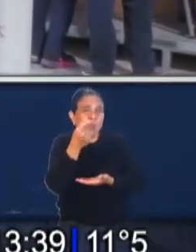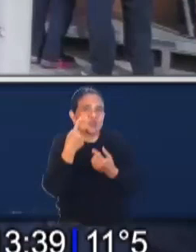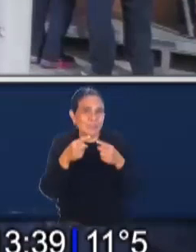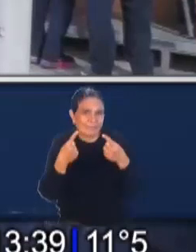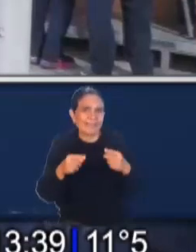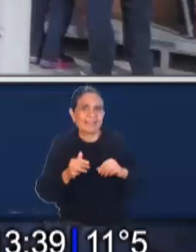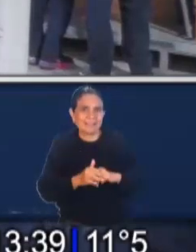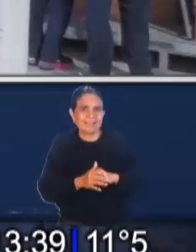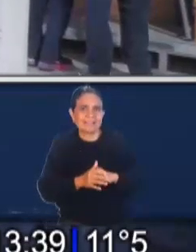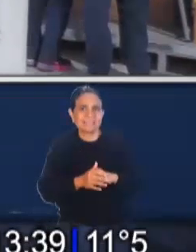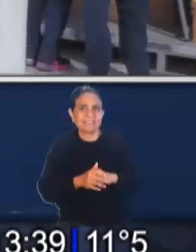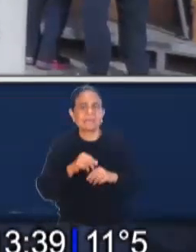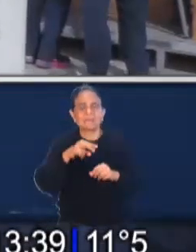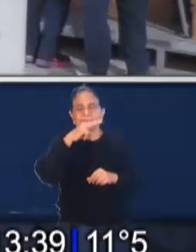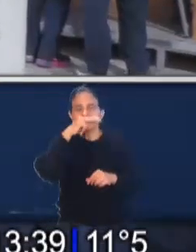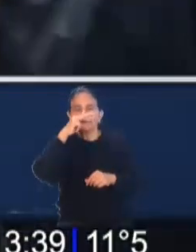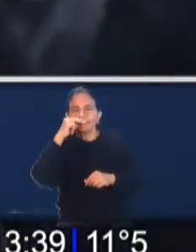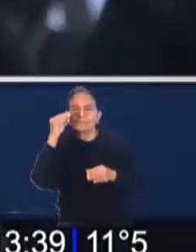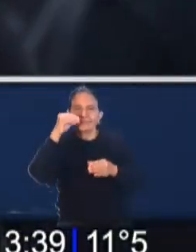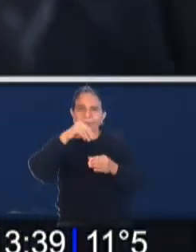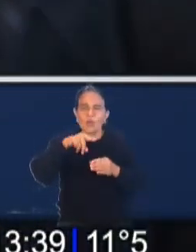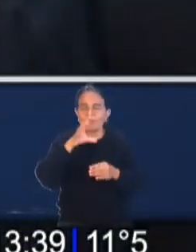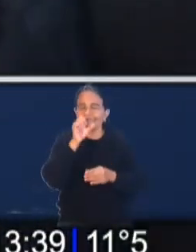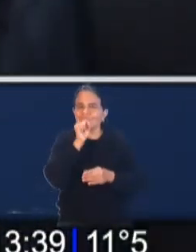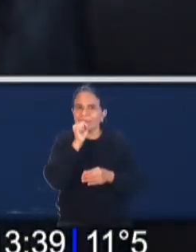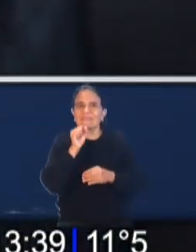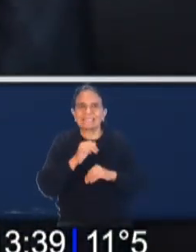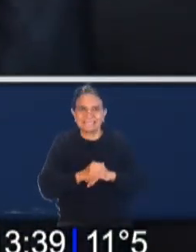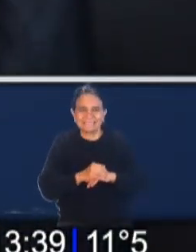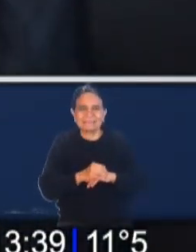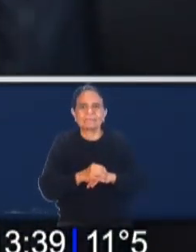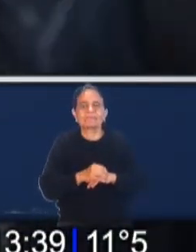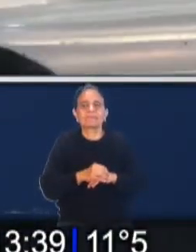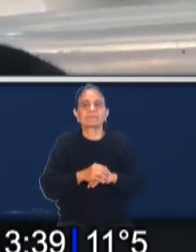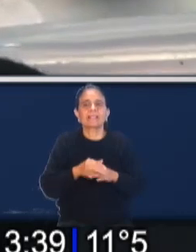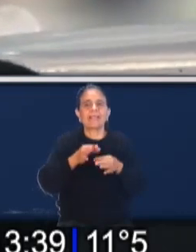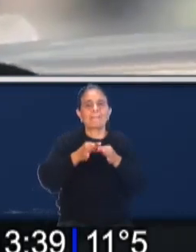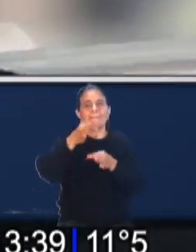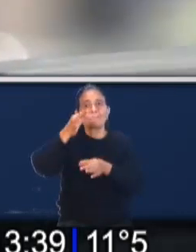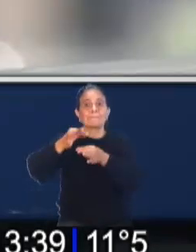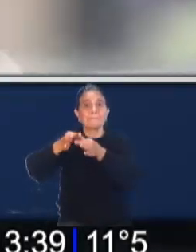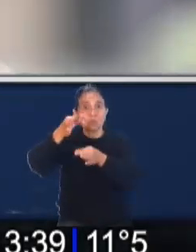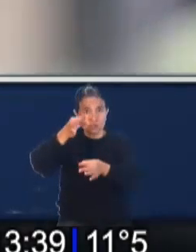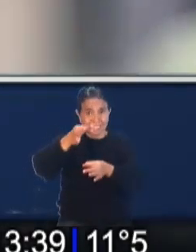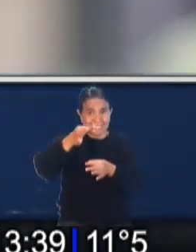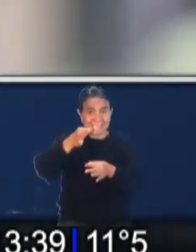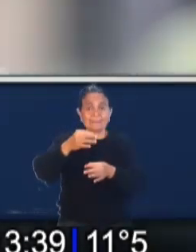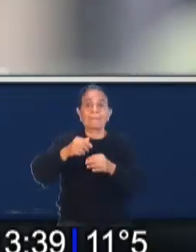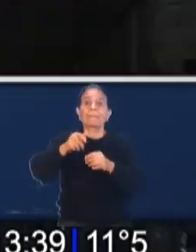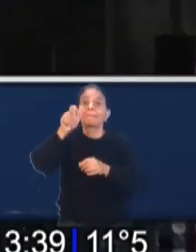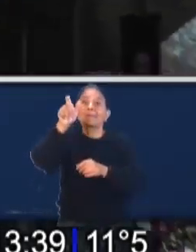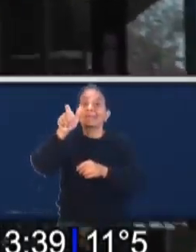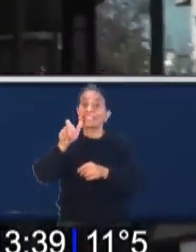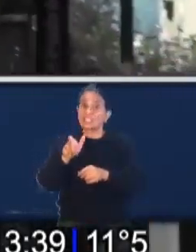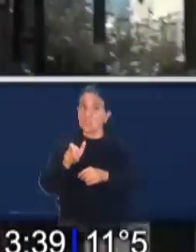Pero sí son aromatizadas, son amargas. Cerveza para celíacos, vamos a traer algunas botellas. La celiaquía es muy particular, no